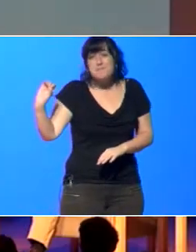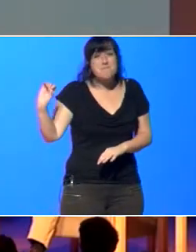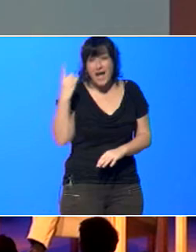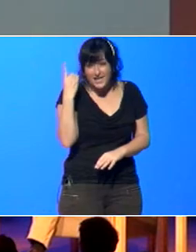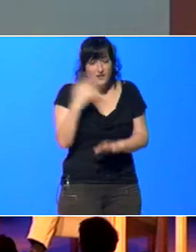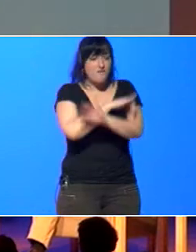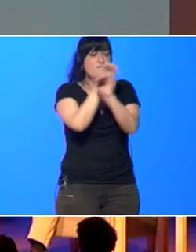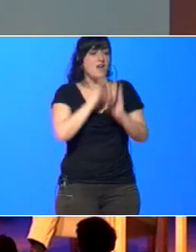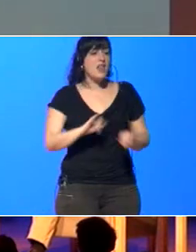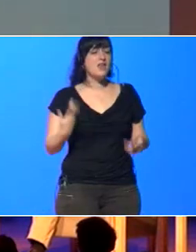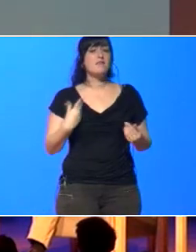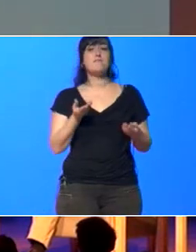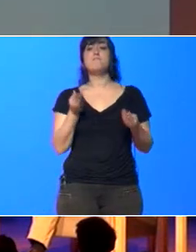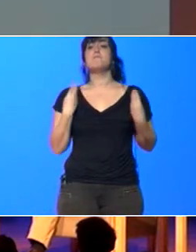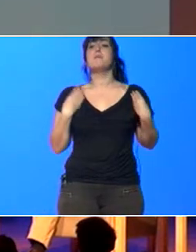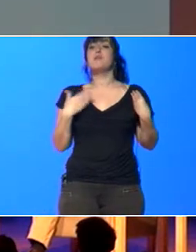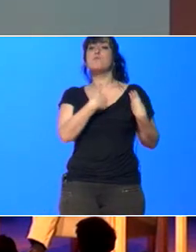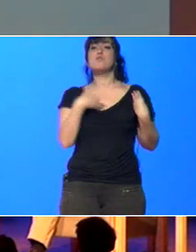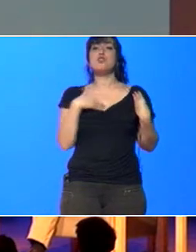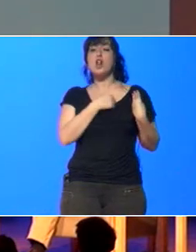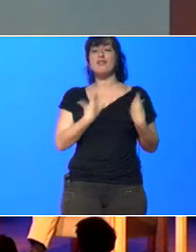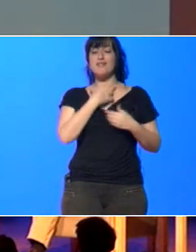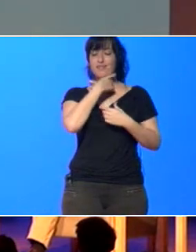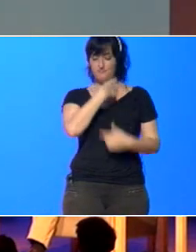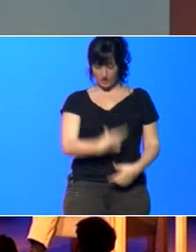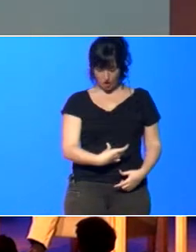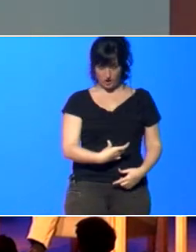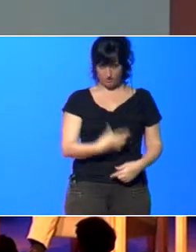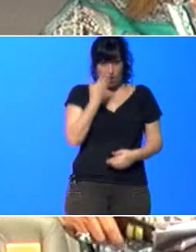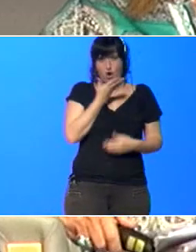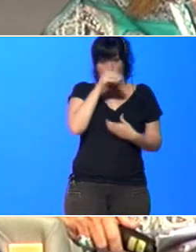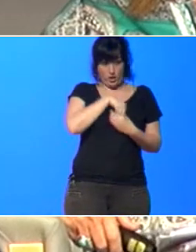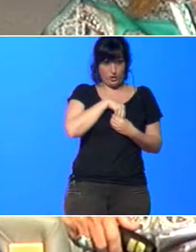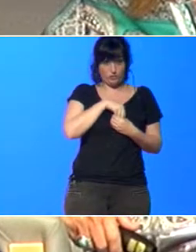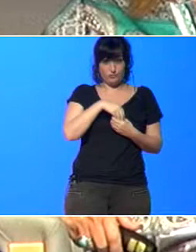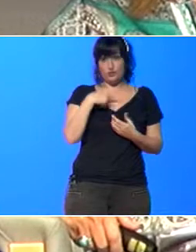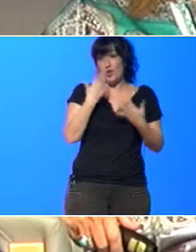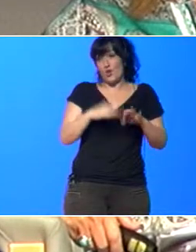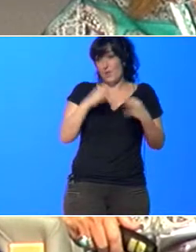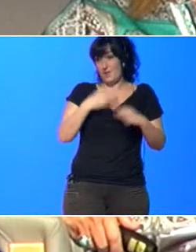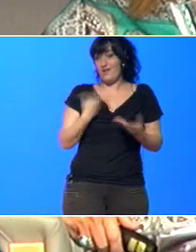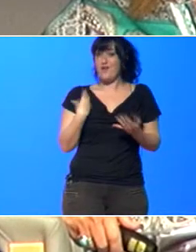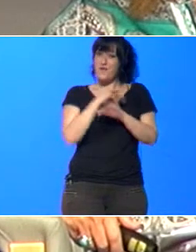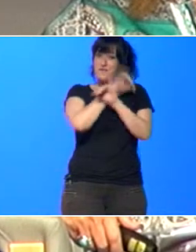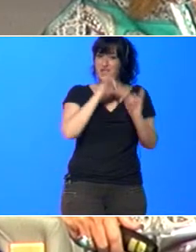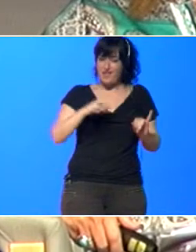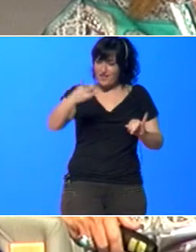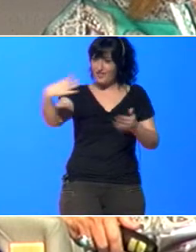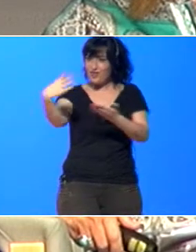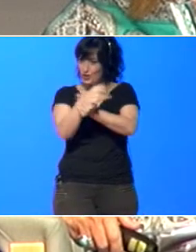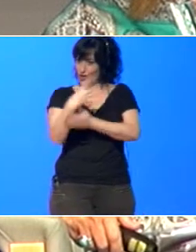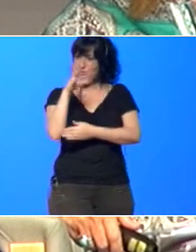vivir como ciudadanos en la escuela. Y es muy importante. Yo suelo brindar por la felicidad que tanto nos merecemos. Eso